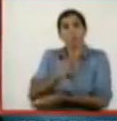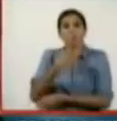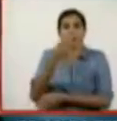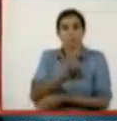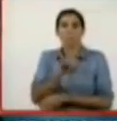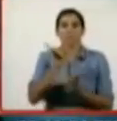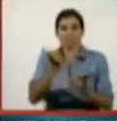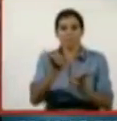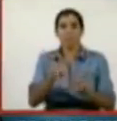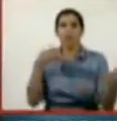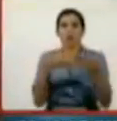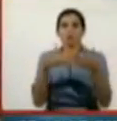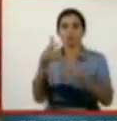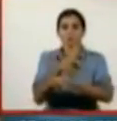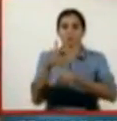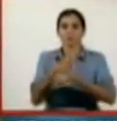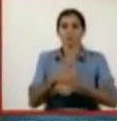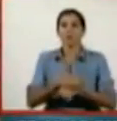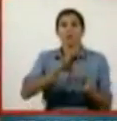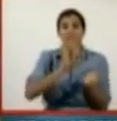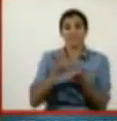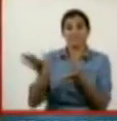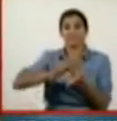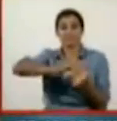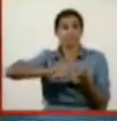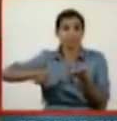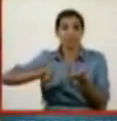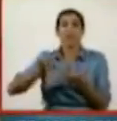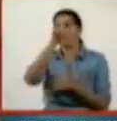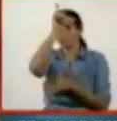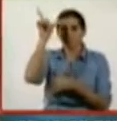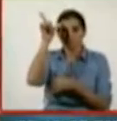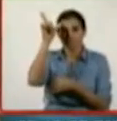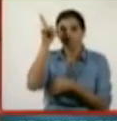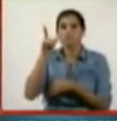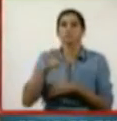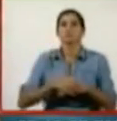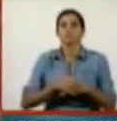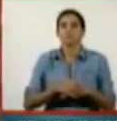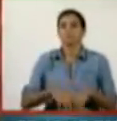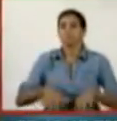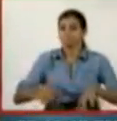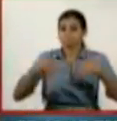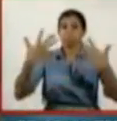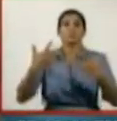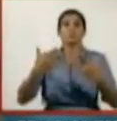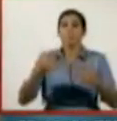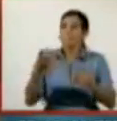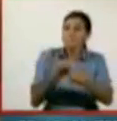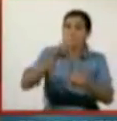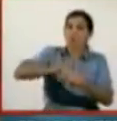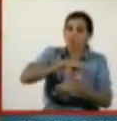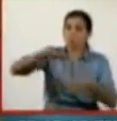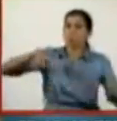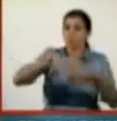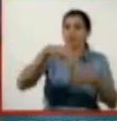combustible contra el gobierno apartarlo de la carrera por la presidencia y exacerbar la violencia en las manifestaciones